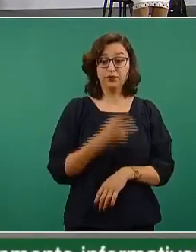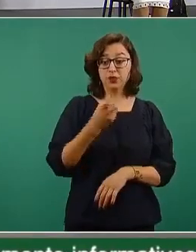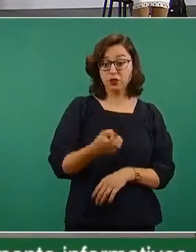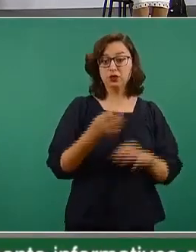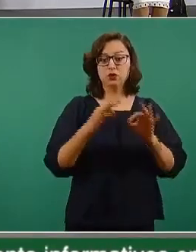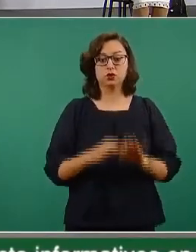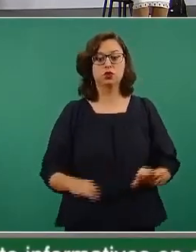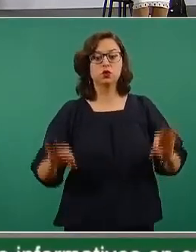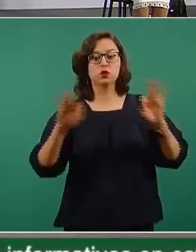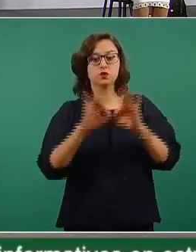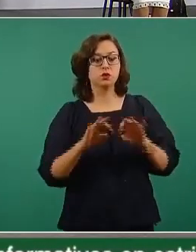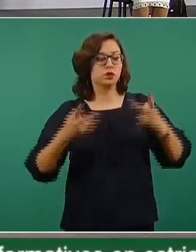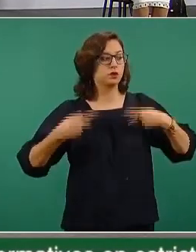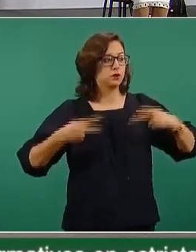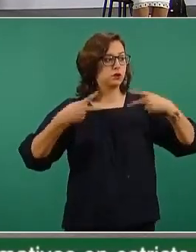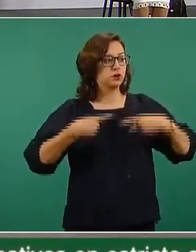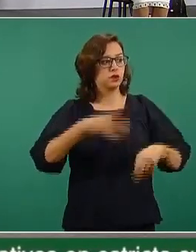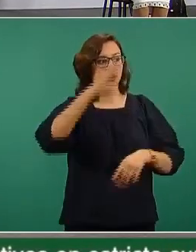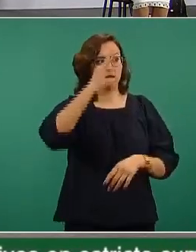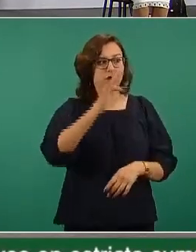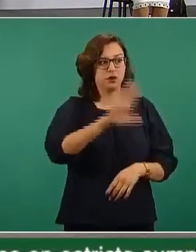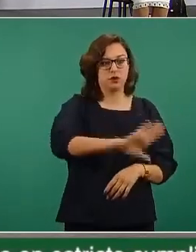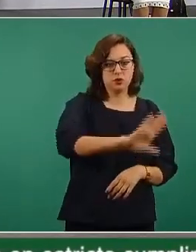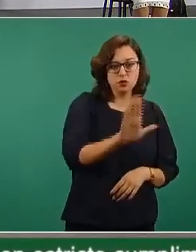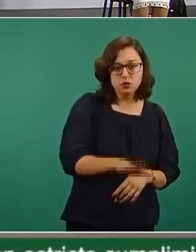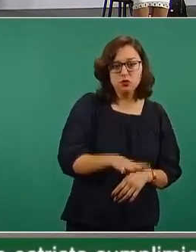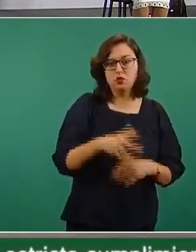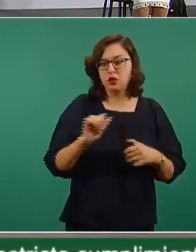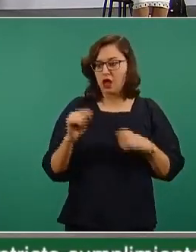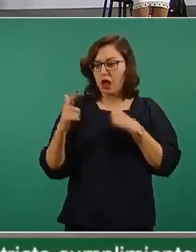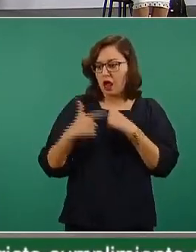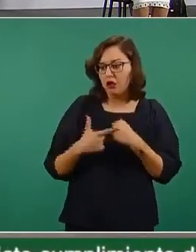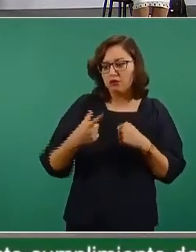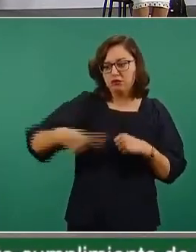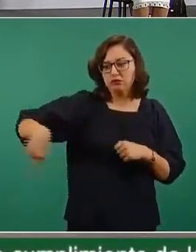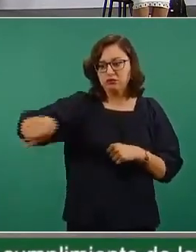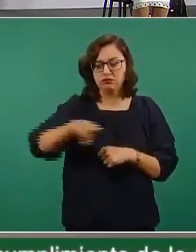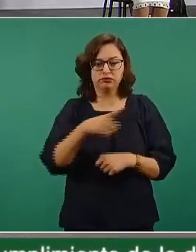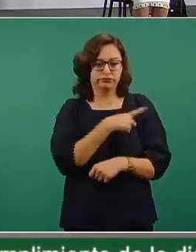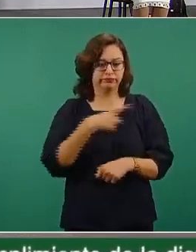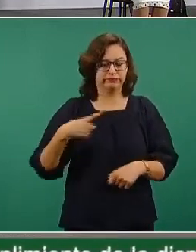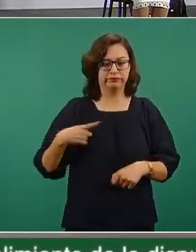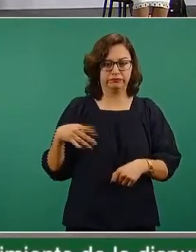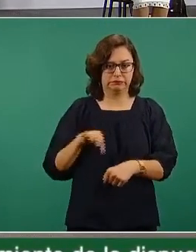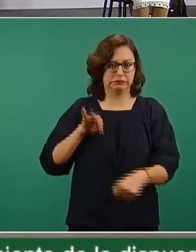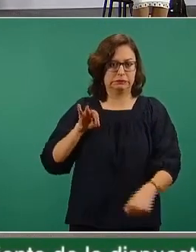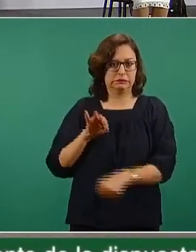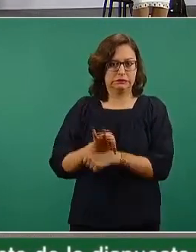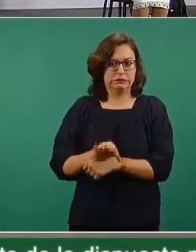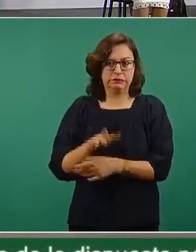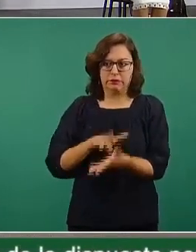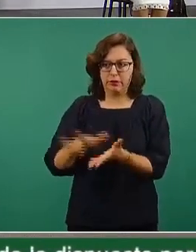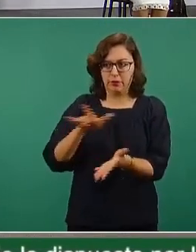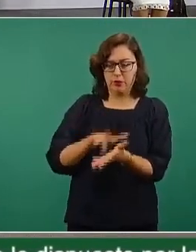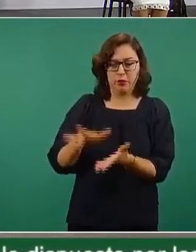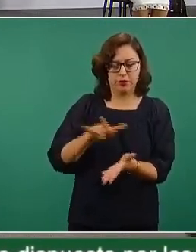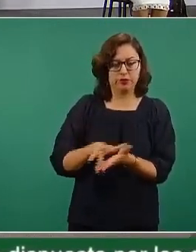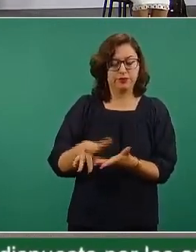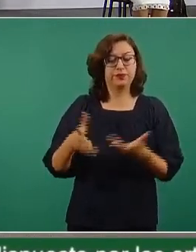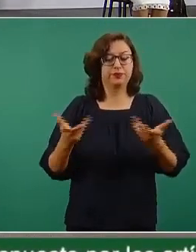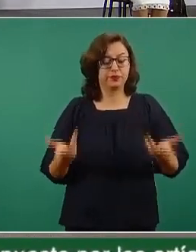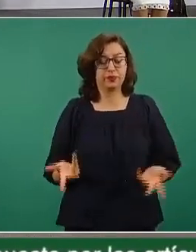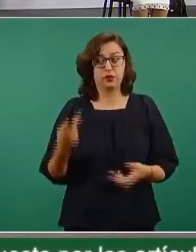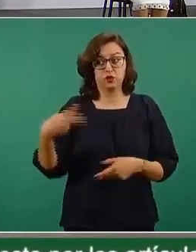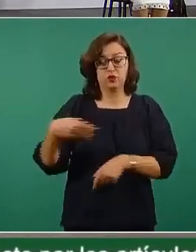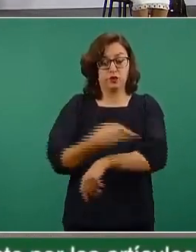un familiar por motivo de la pandemia. Y el 24 de noviembre, aquí también en esta conferencia de